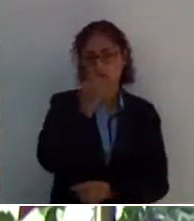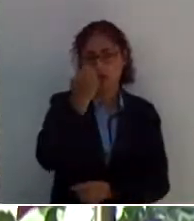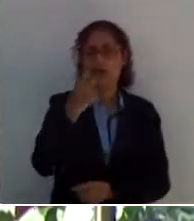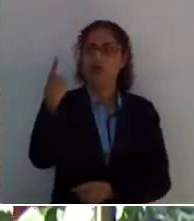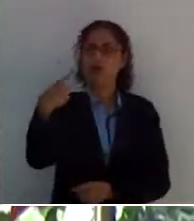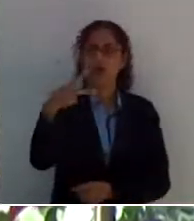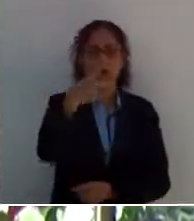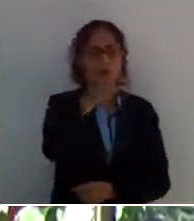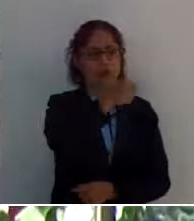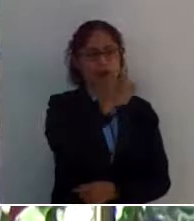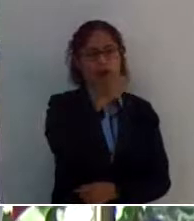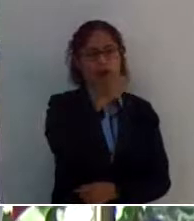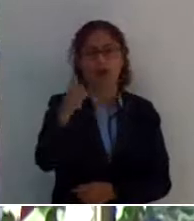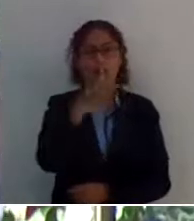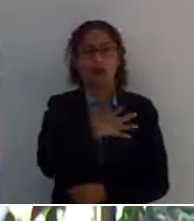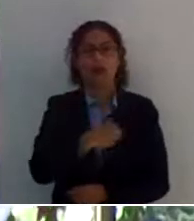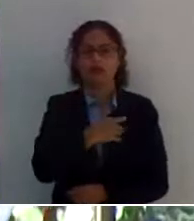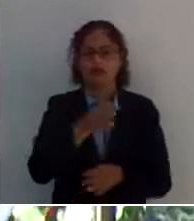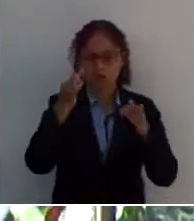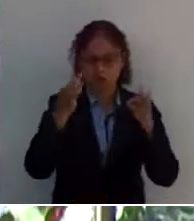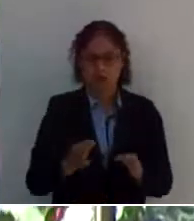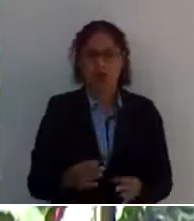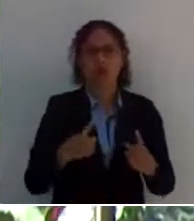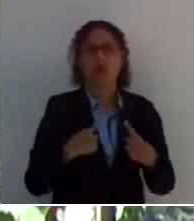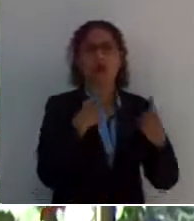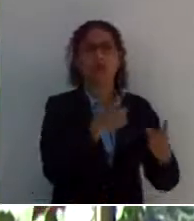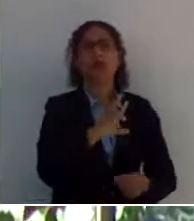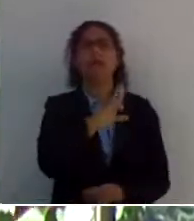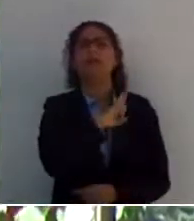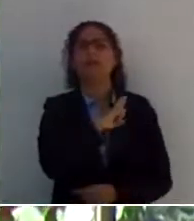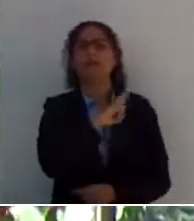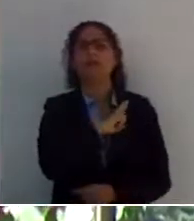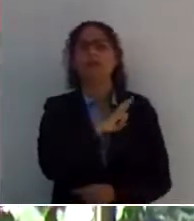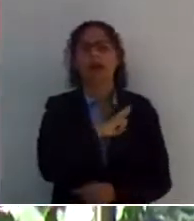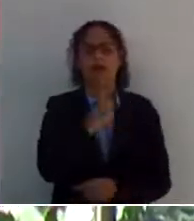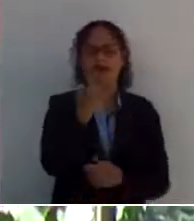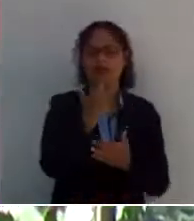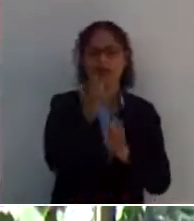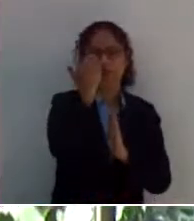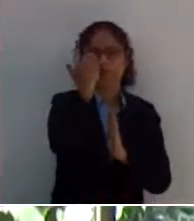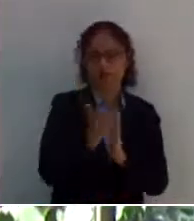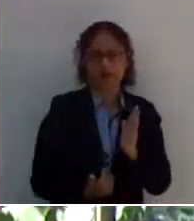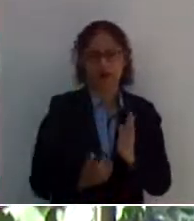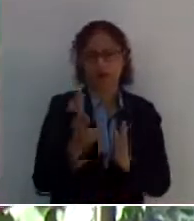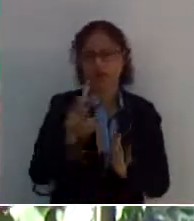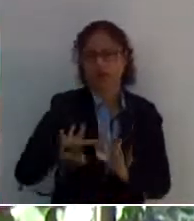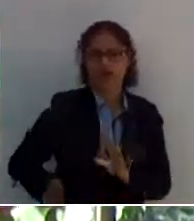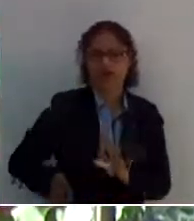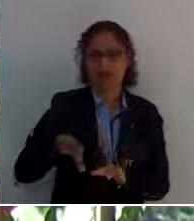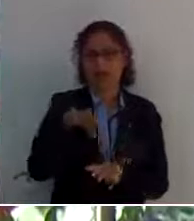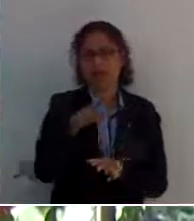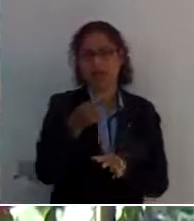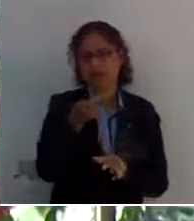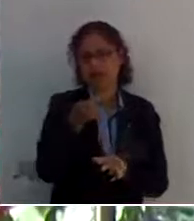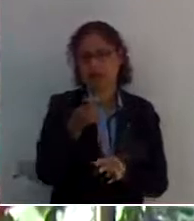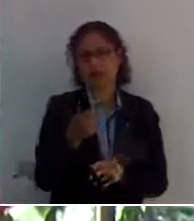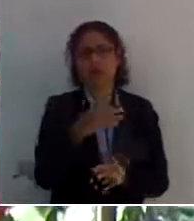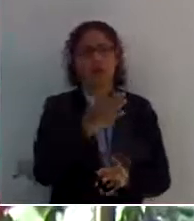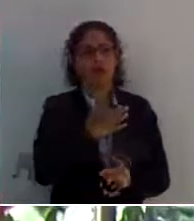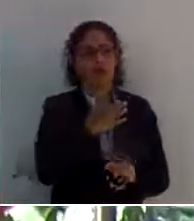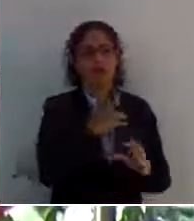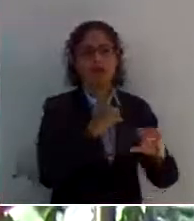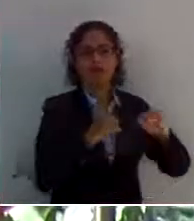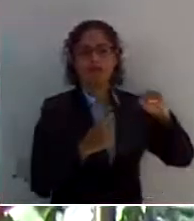hijo estará asegurado en instituciones educativas privadas, con un precio accesible a tu bolsillo, porque nosotros nos haremos